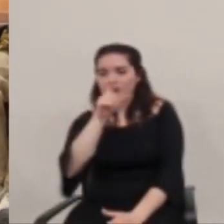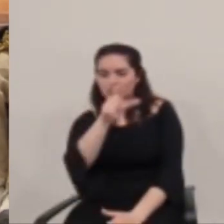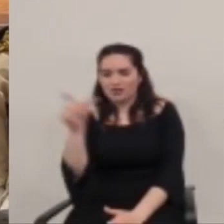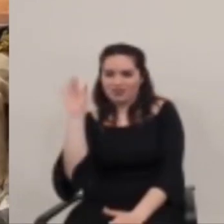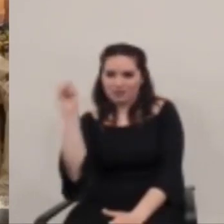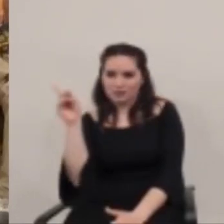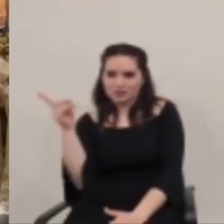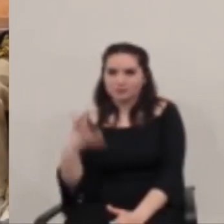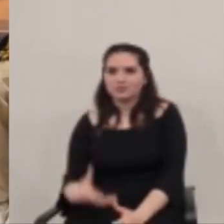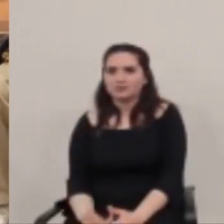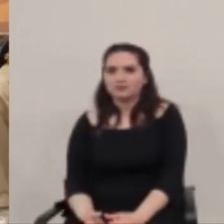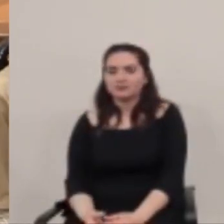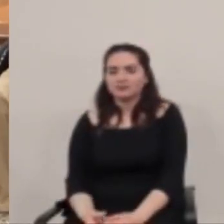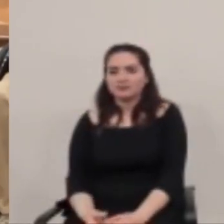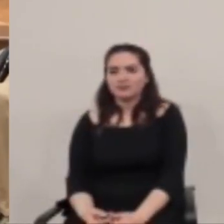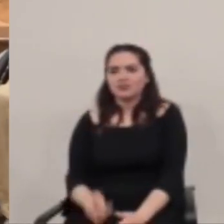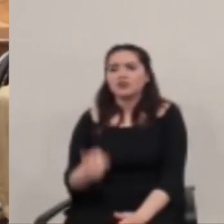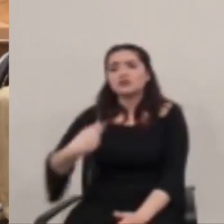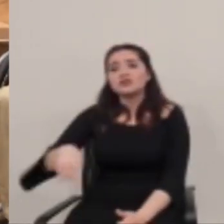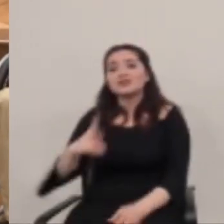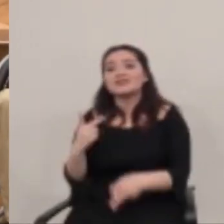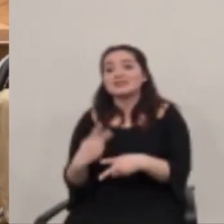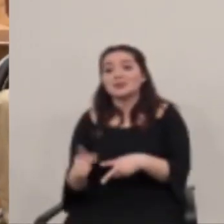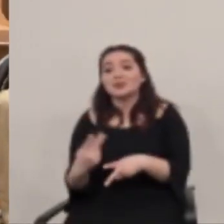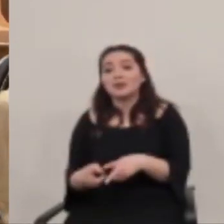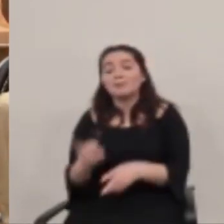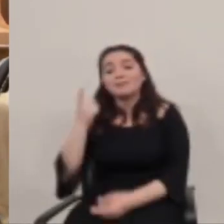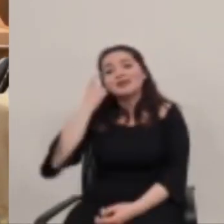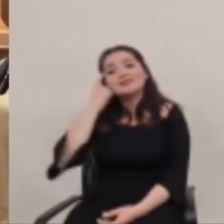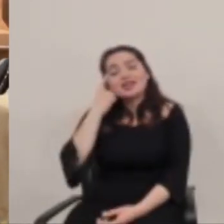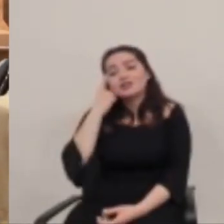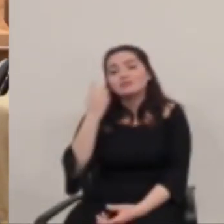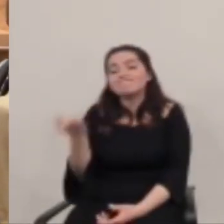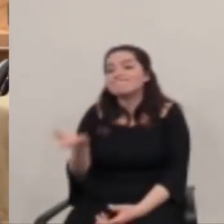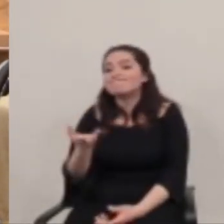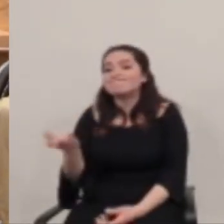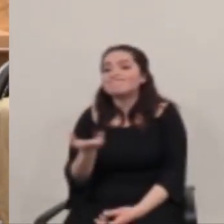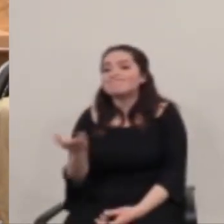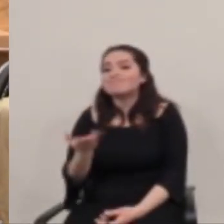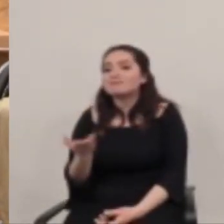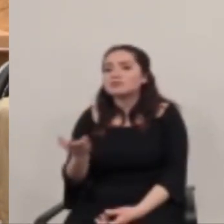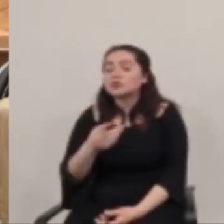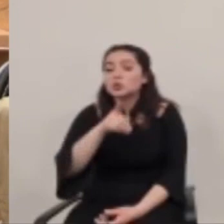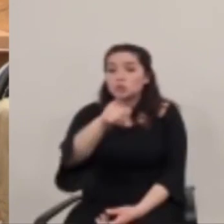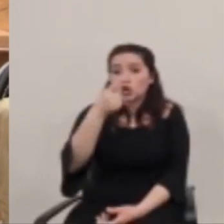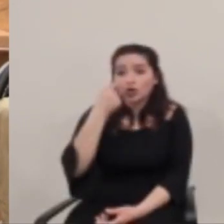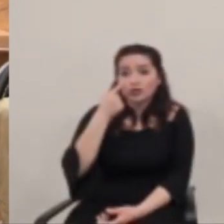Entonces, eso lo hicimos nosotras pensando como, ¿cuántos conoces tú?